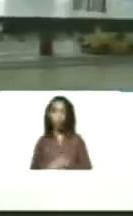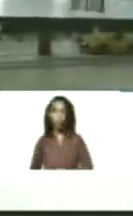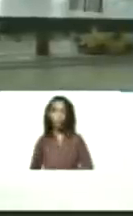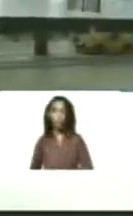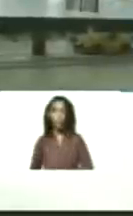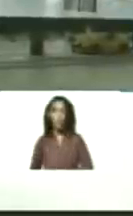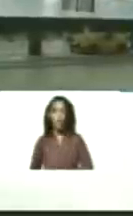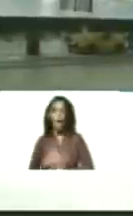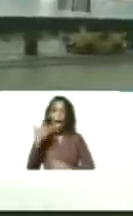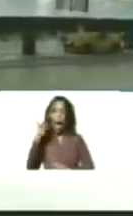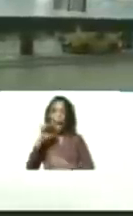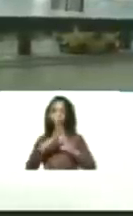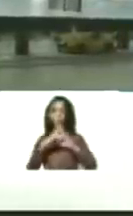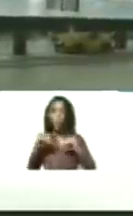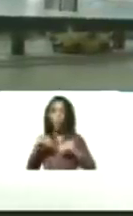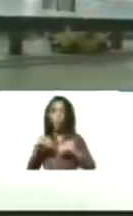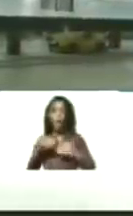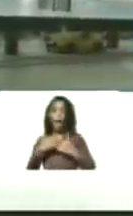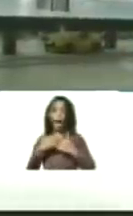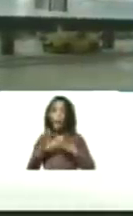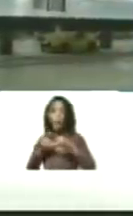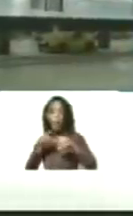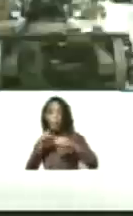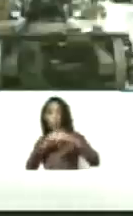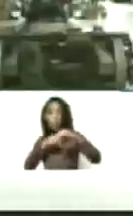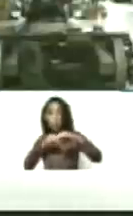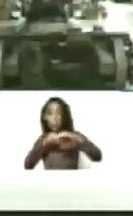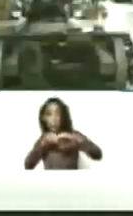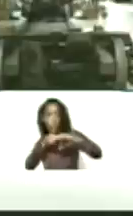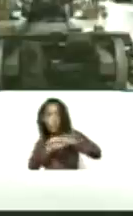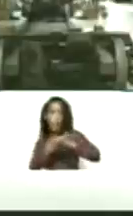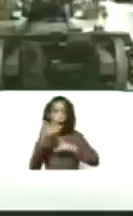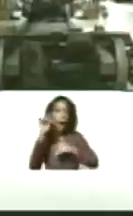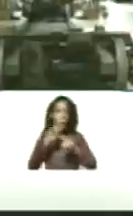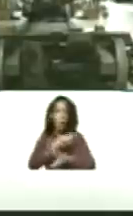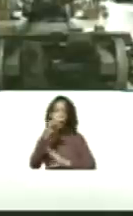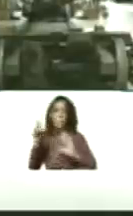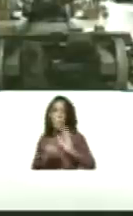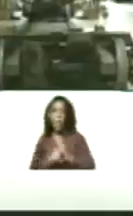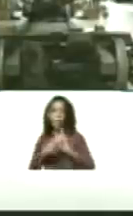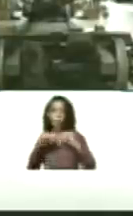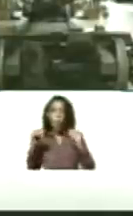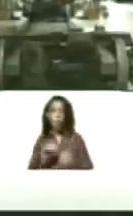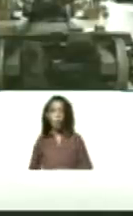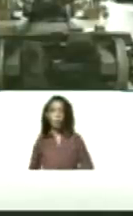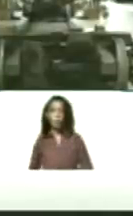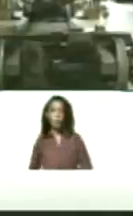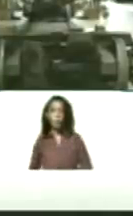Lo tenemos todo. Si hay que abrir un túnel, está la topa.